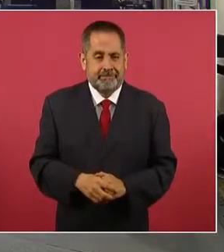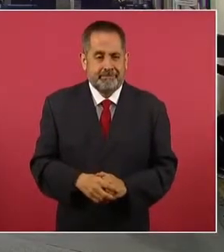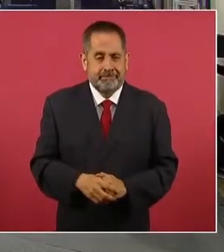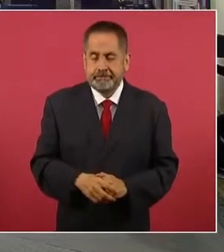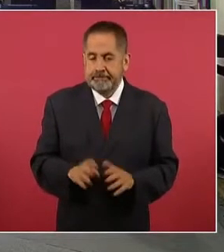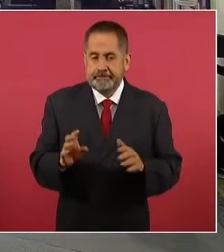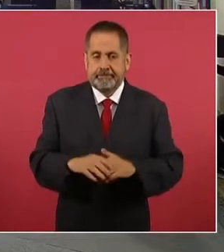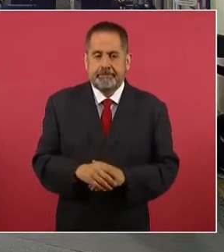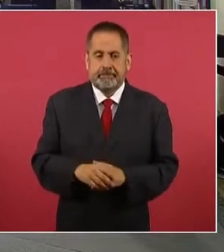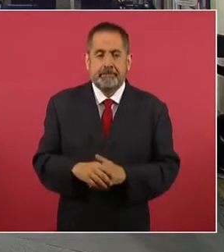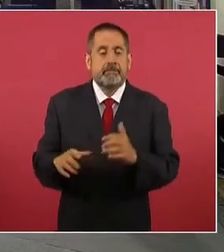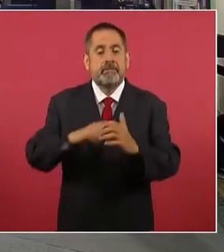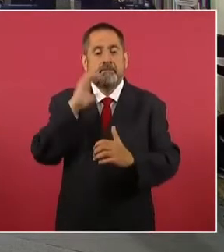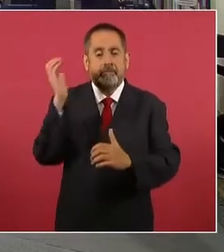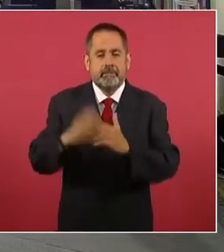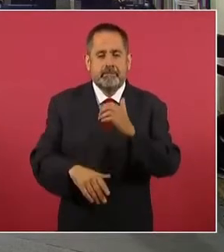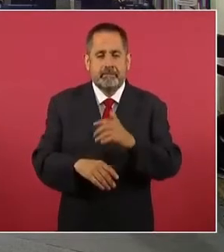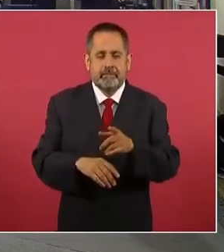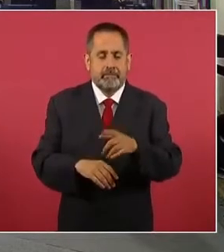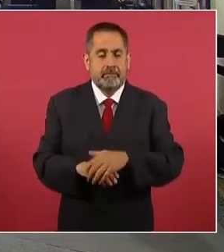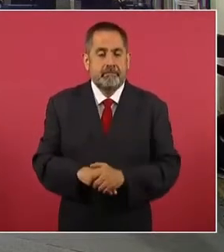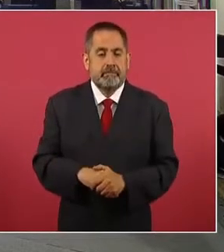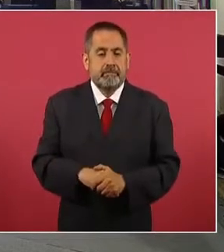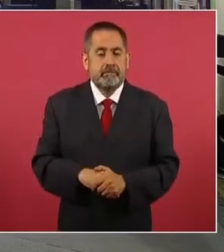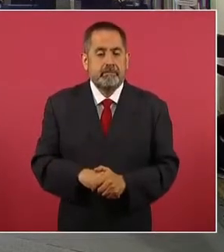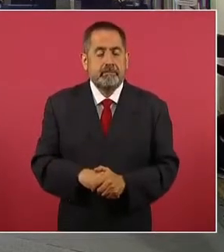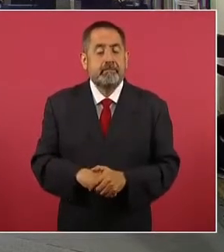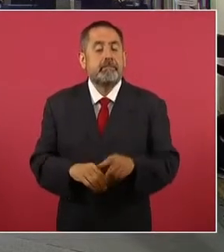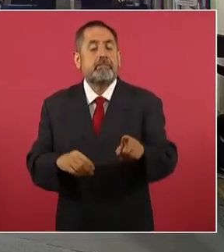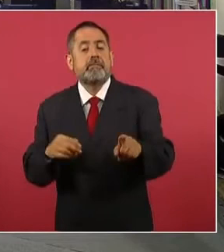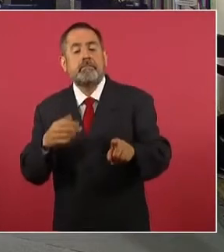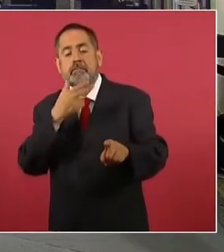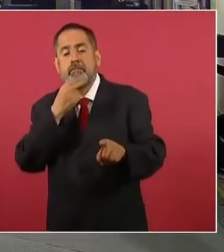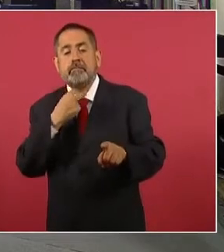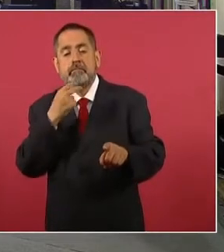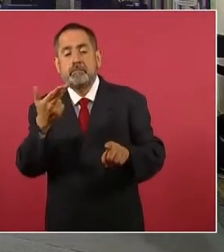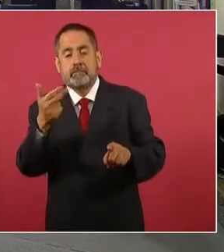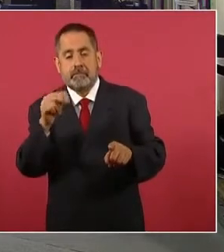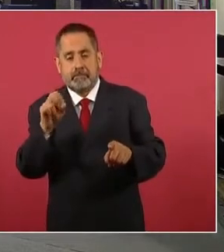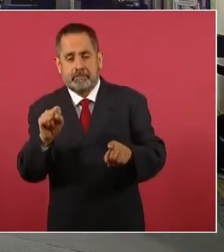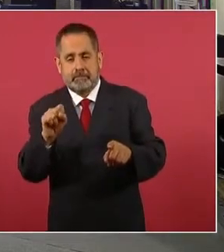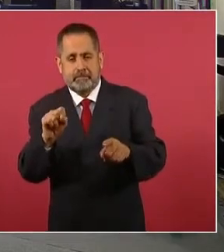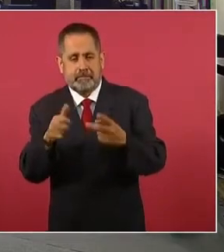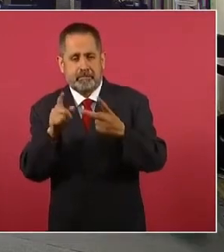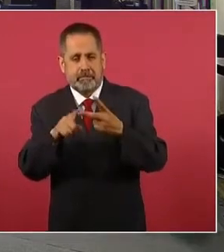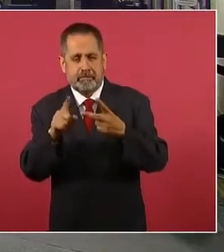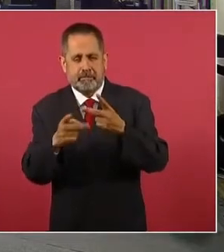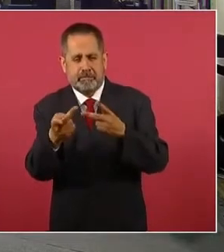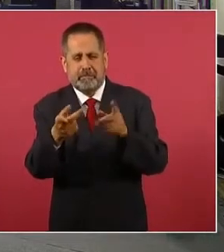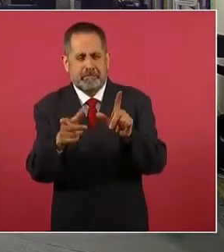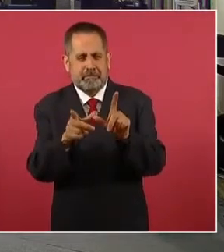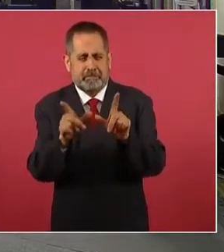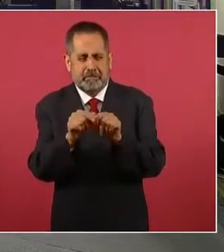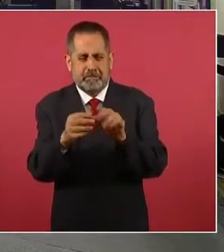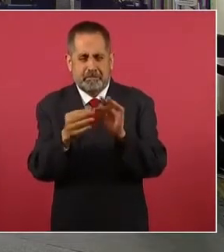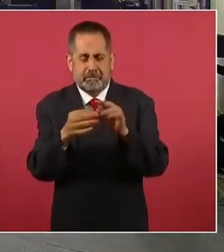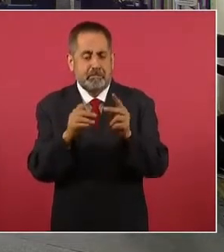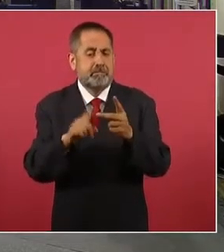Bueno, ya termino. Presidente, nada más para preguntar y concluir también con otro planteamiento rápido.